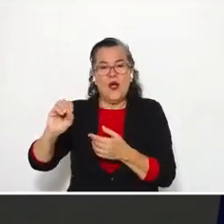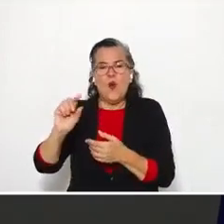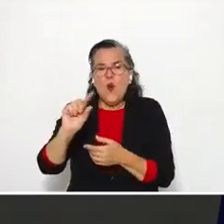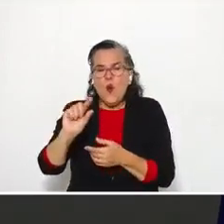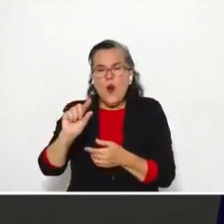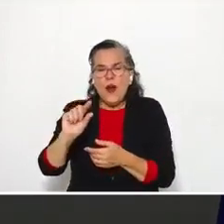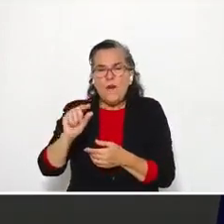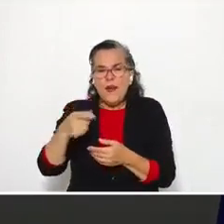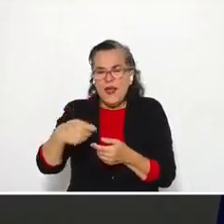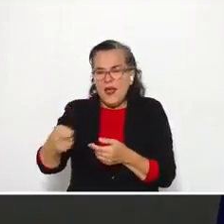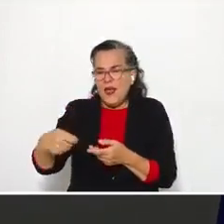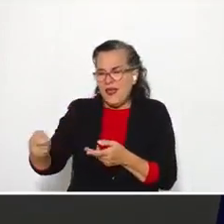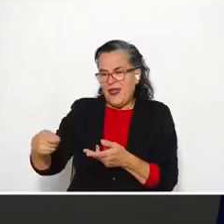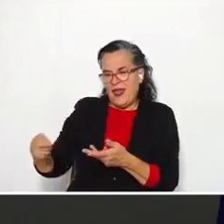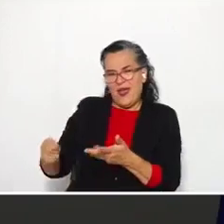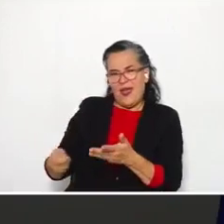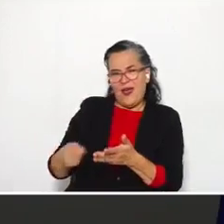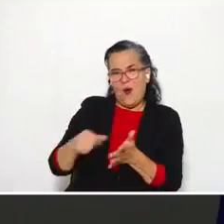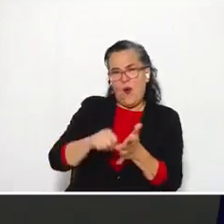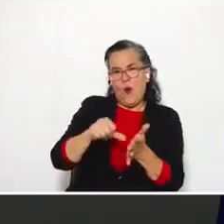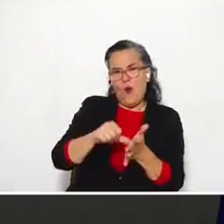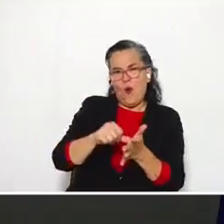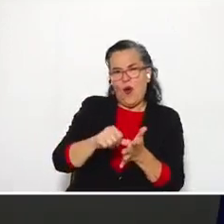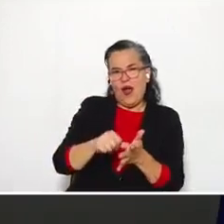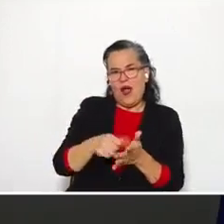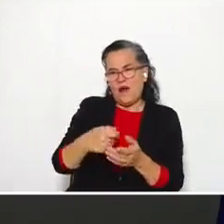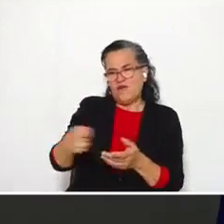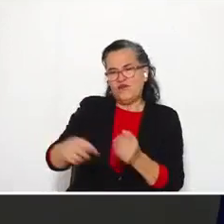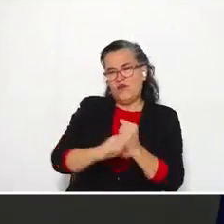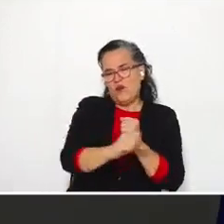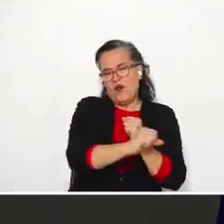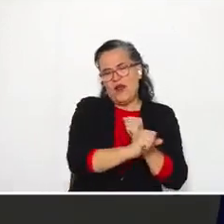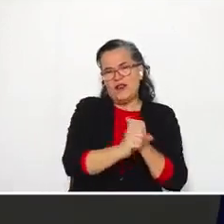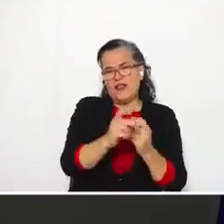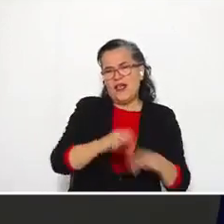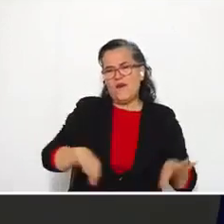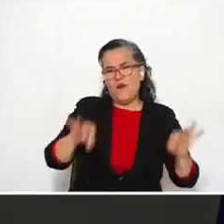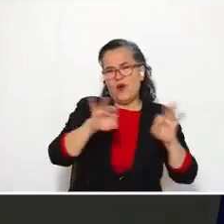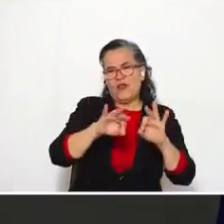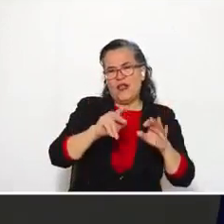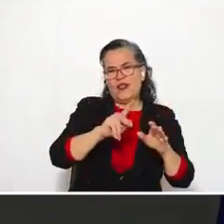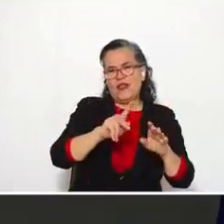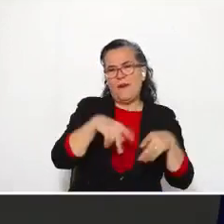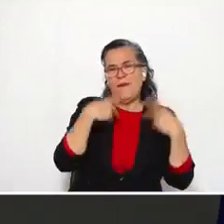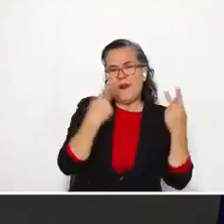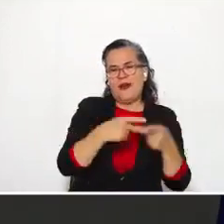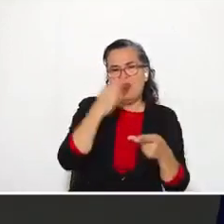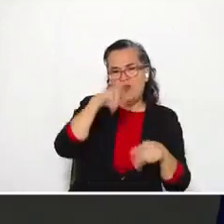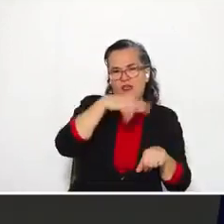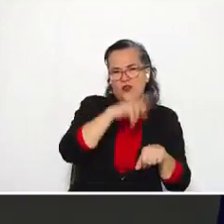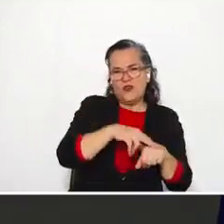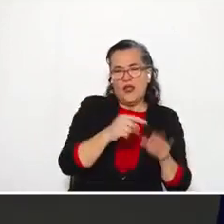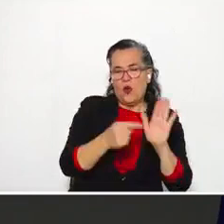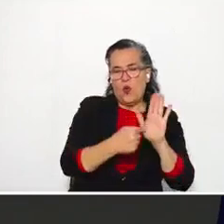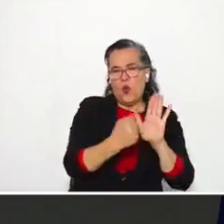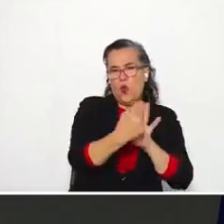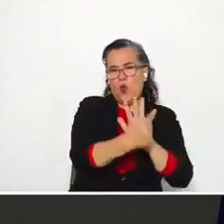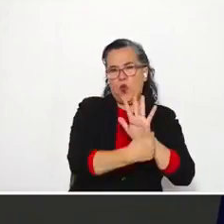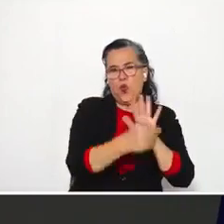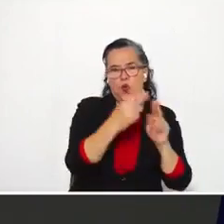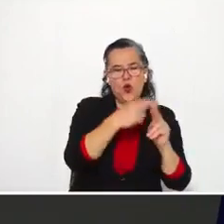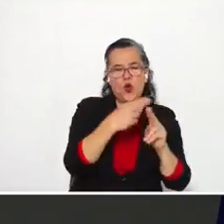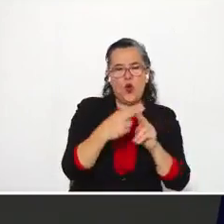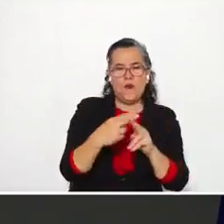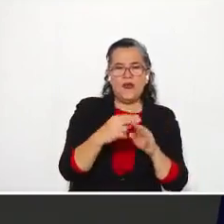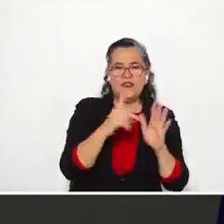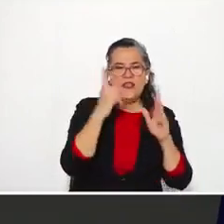propaganda de un importante partido político nacional, en que se mostraban los nombres y fotos de candidatos a las